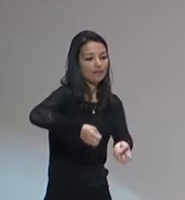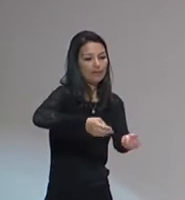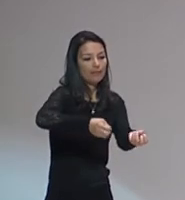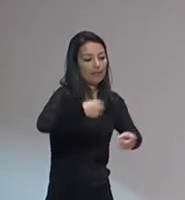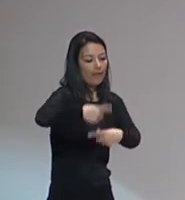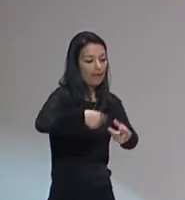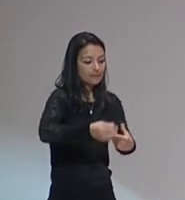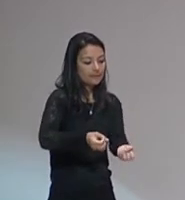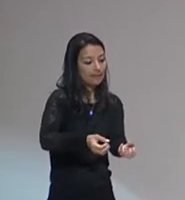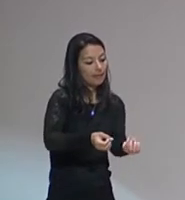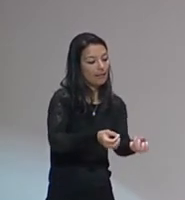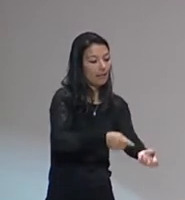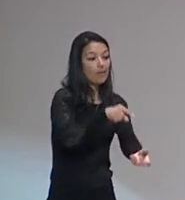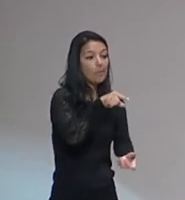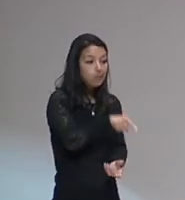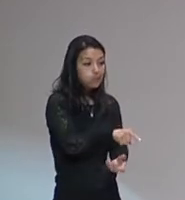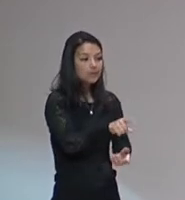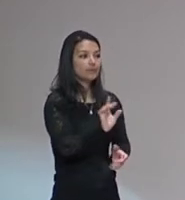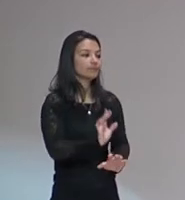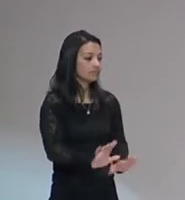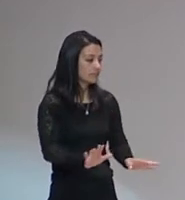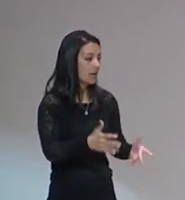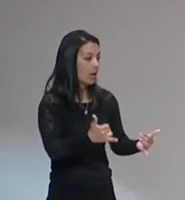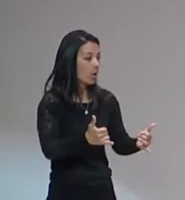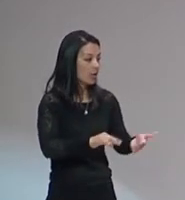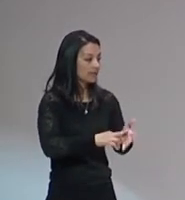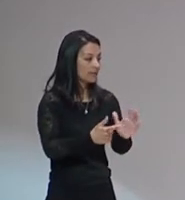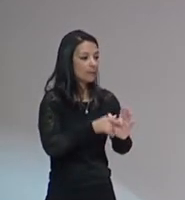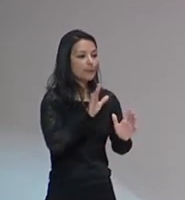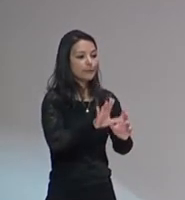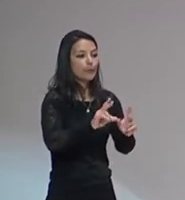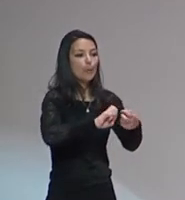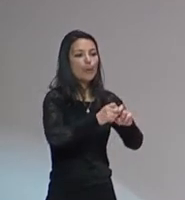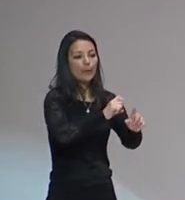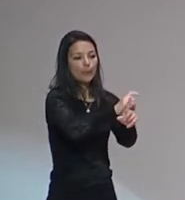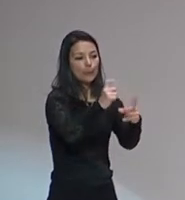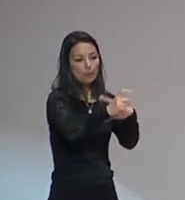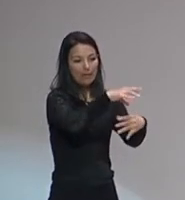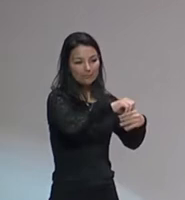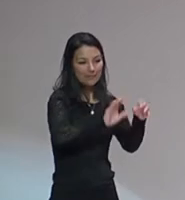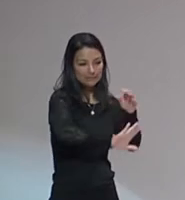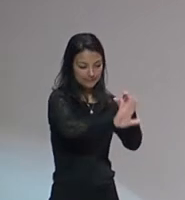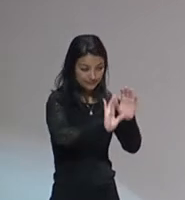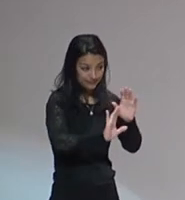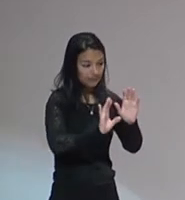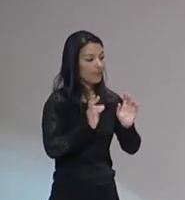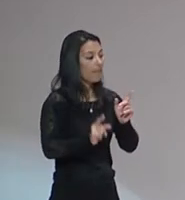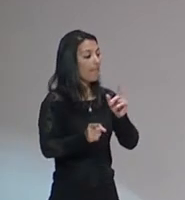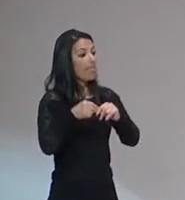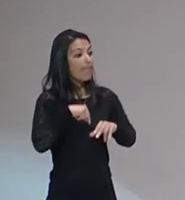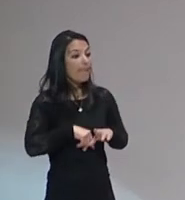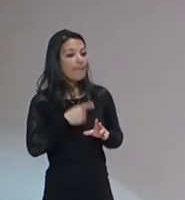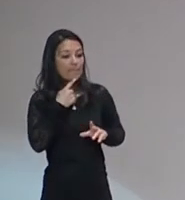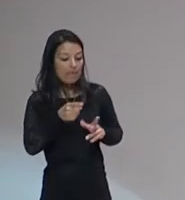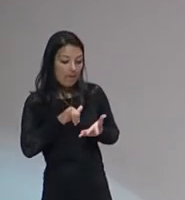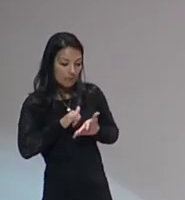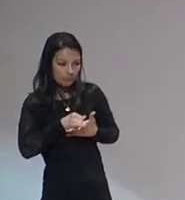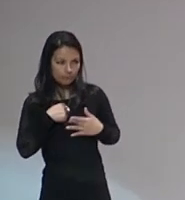directa y que hoy se ha convertido en un conflicto cultural. Entendiéndolo desde esta